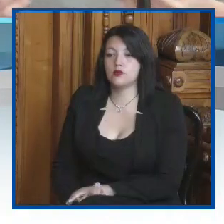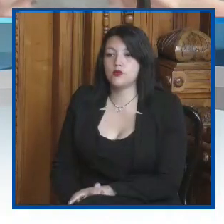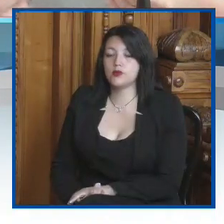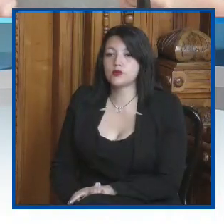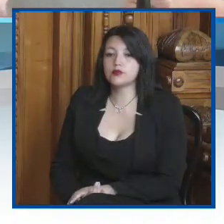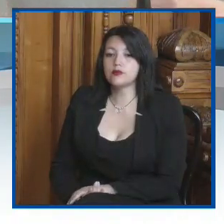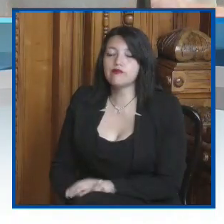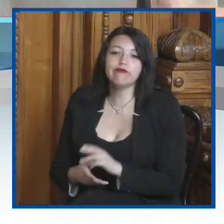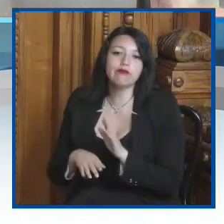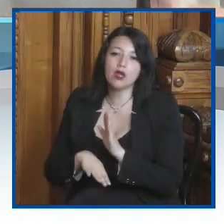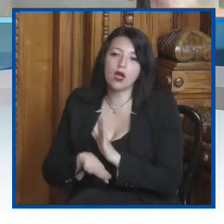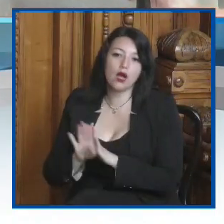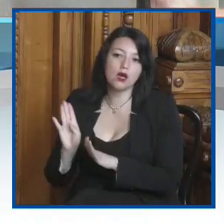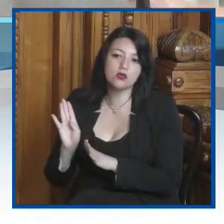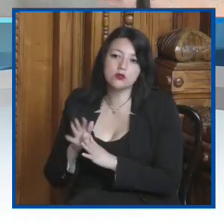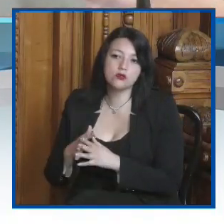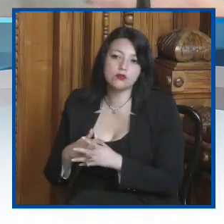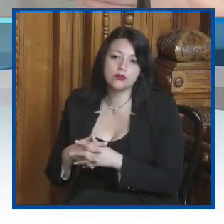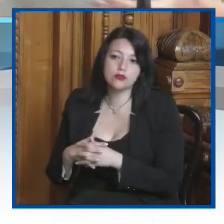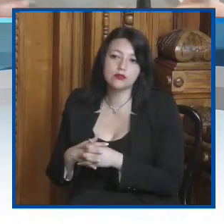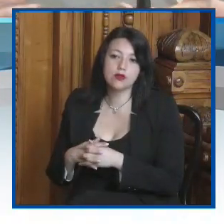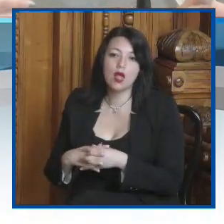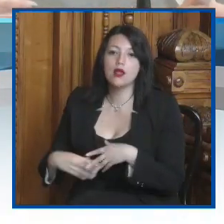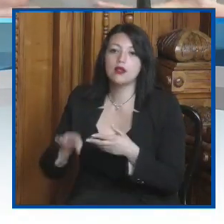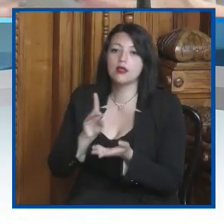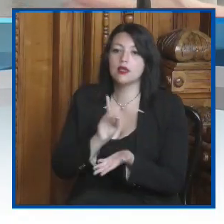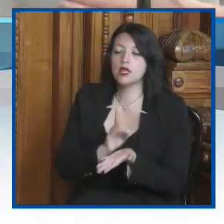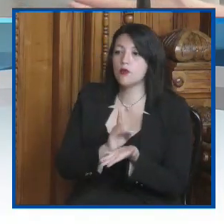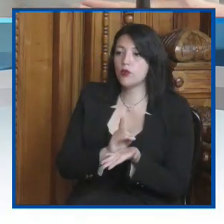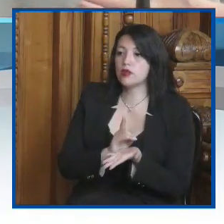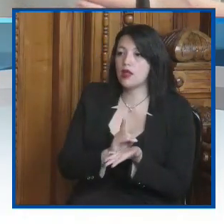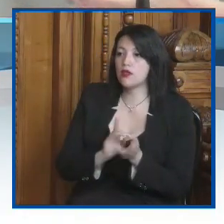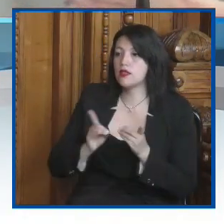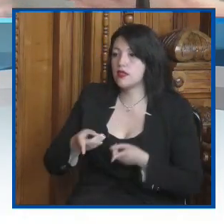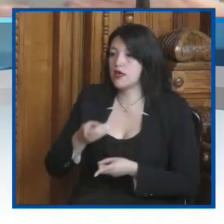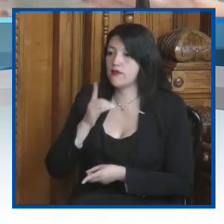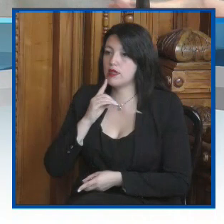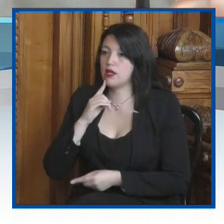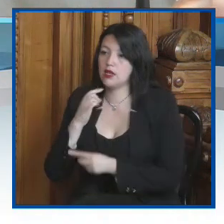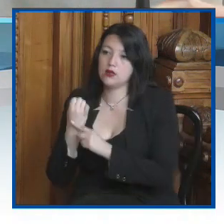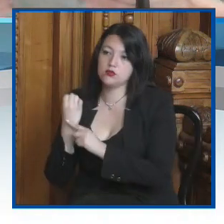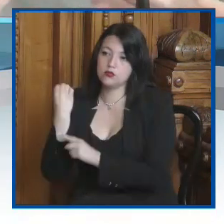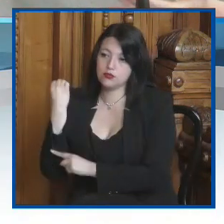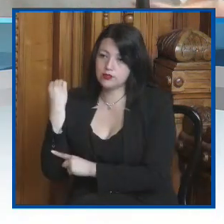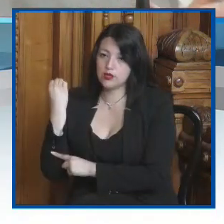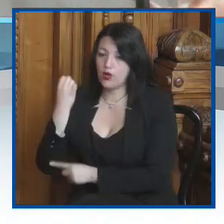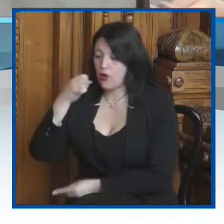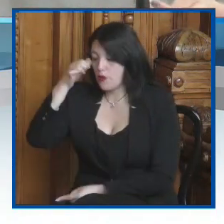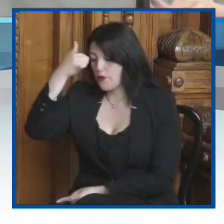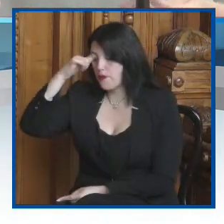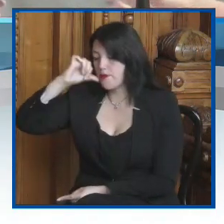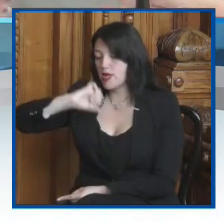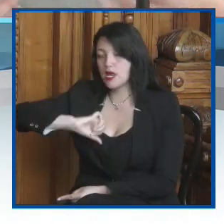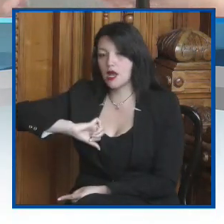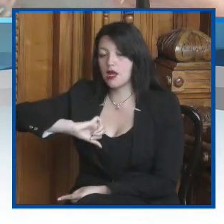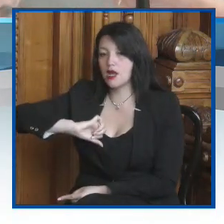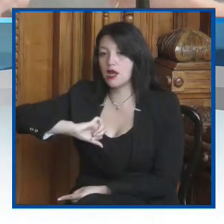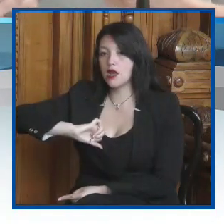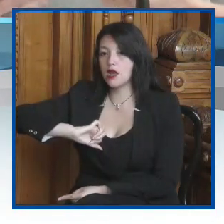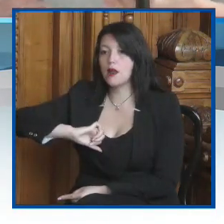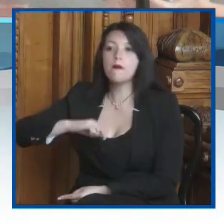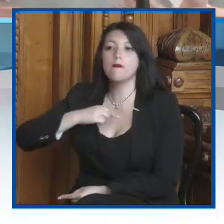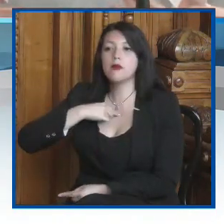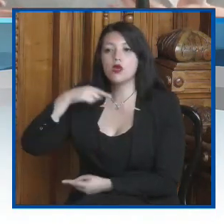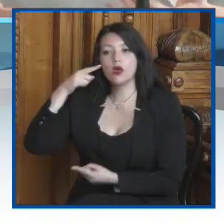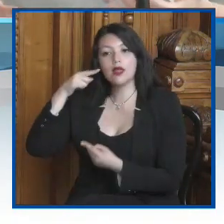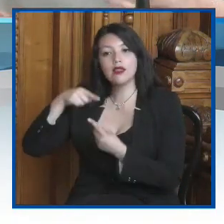que el imputado tenga que tener un abogado defensor, por ejemplo, en un caso penal o en un caso contravencional, mi